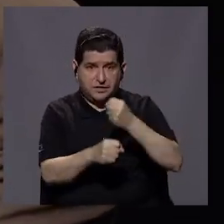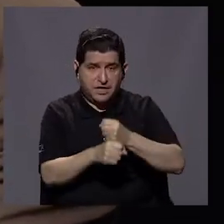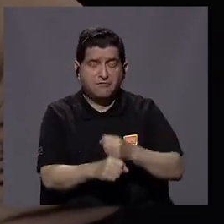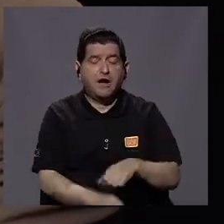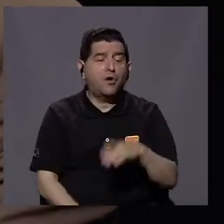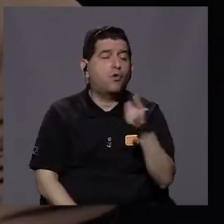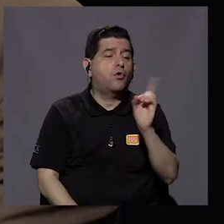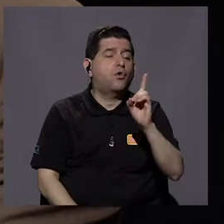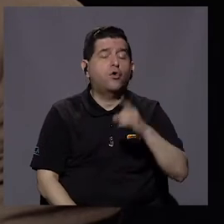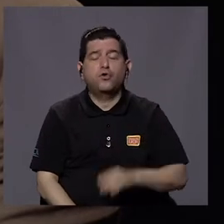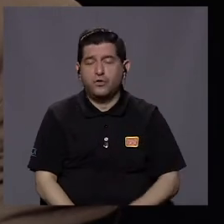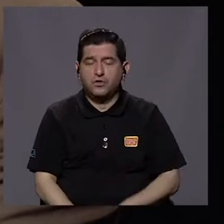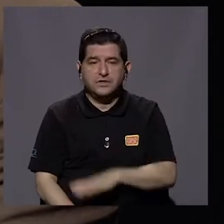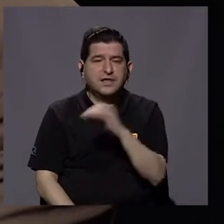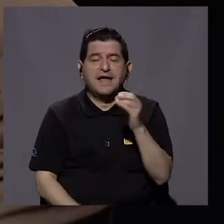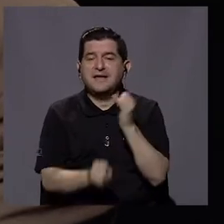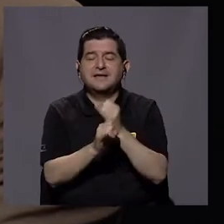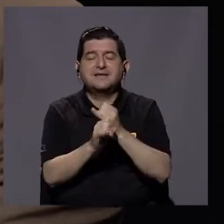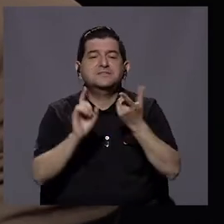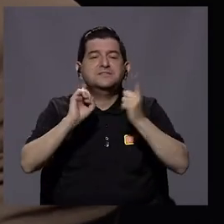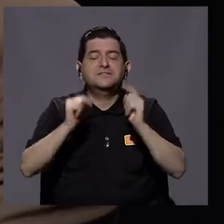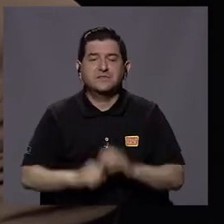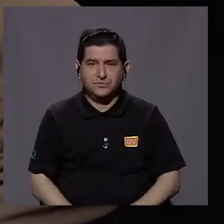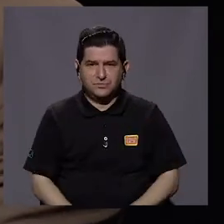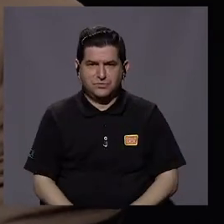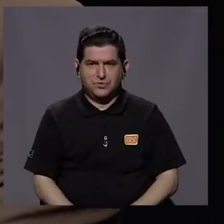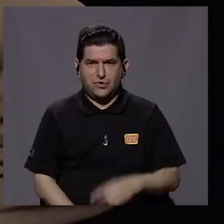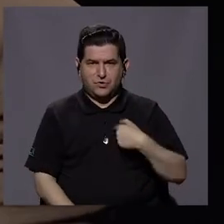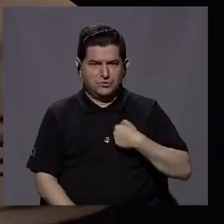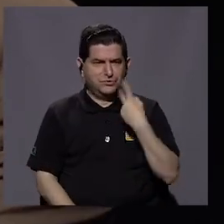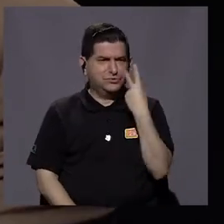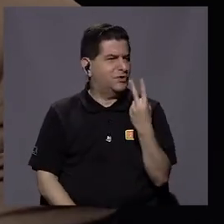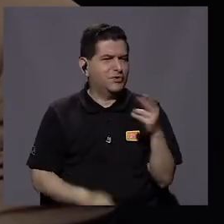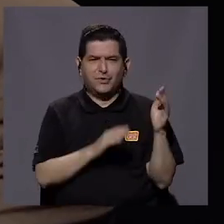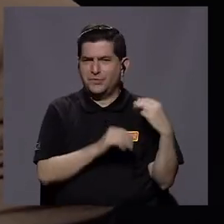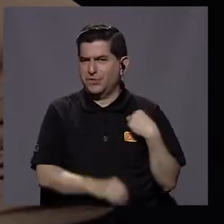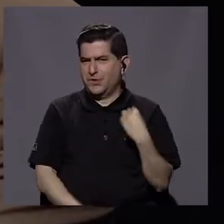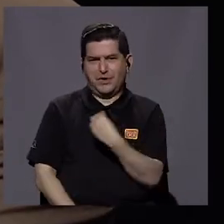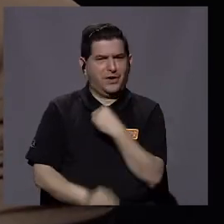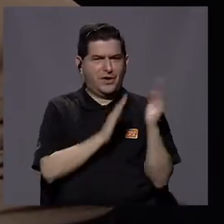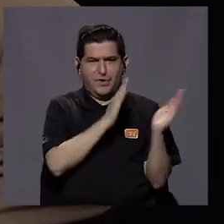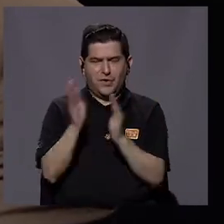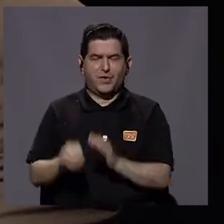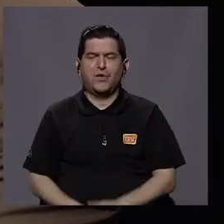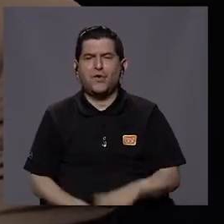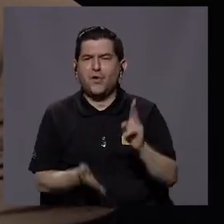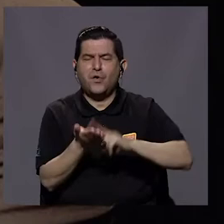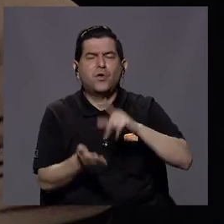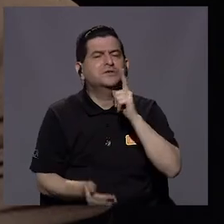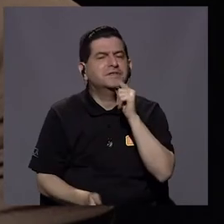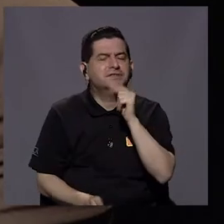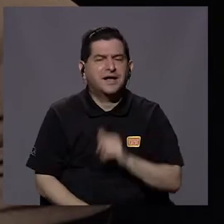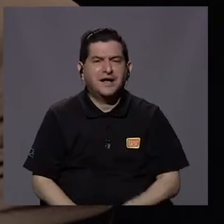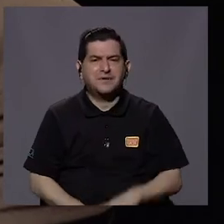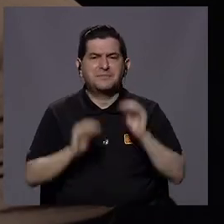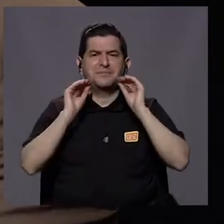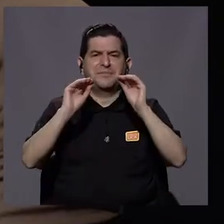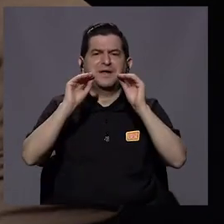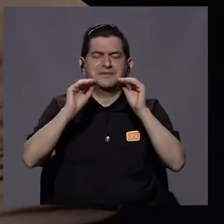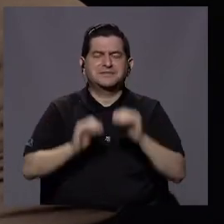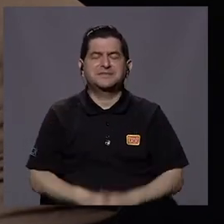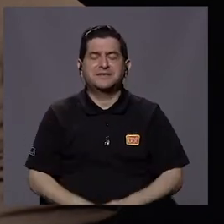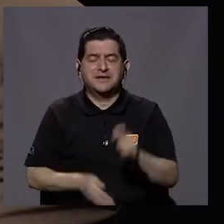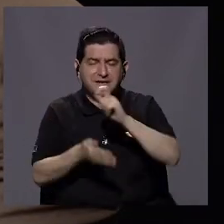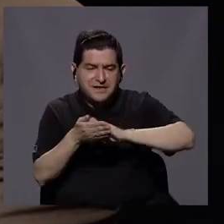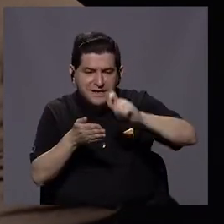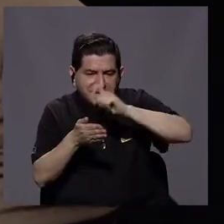y en qué instituciones se requieren y a quiénes nombran, lo cual es... Yo no veo al Mideplan analizando quién va a contratar para dar clases en la escuela de